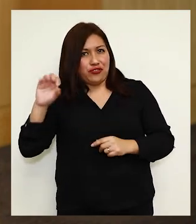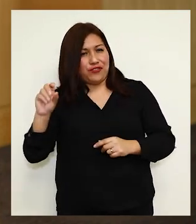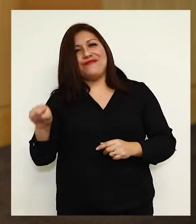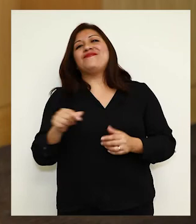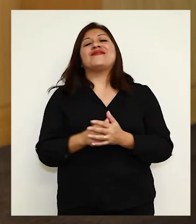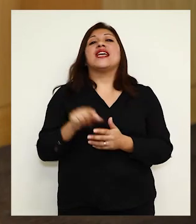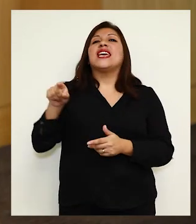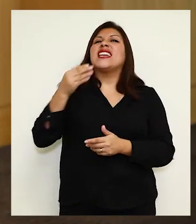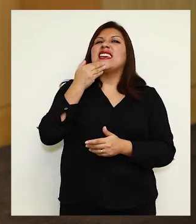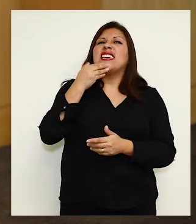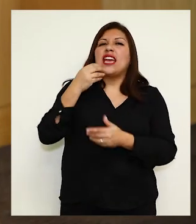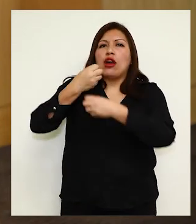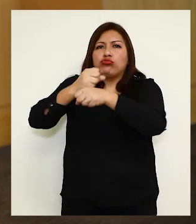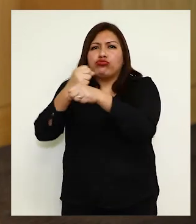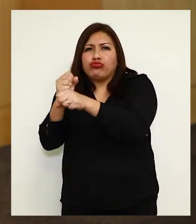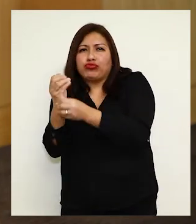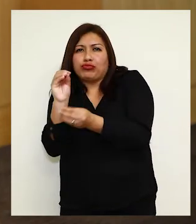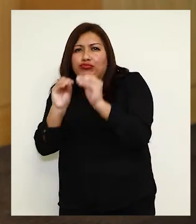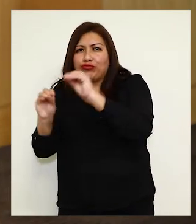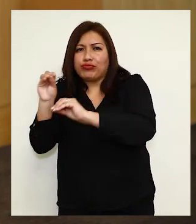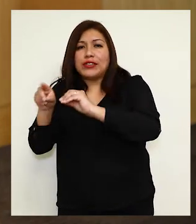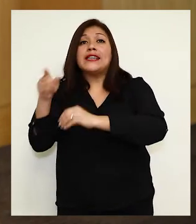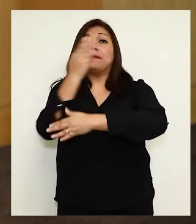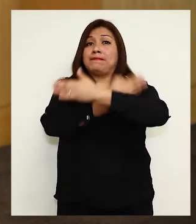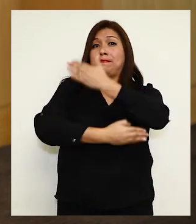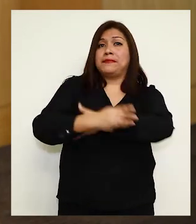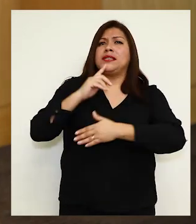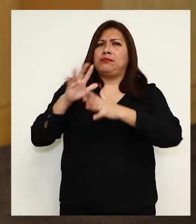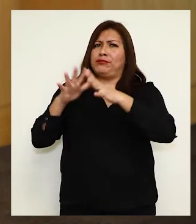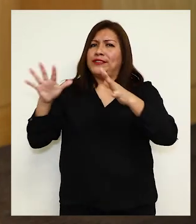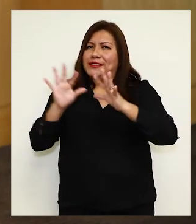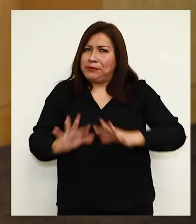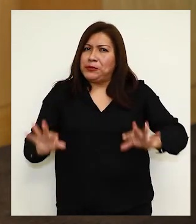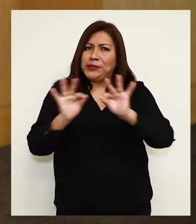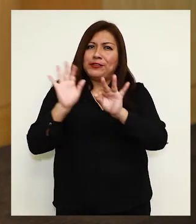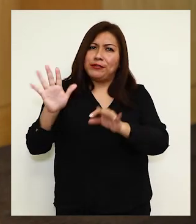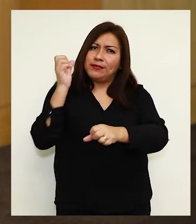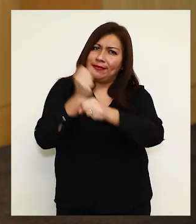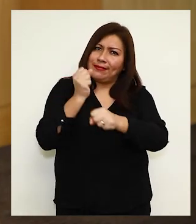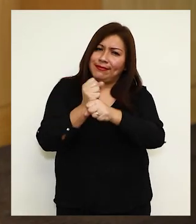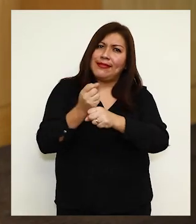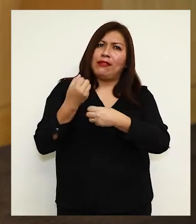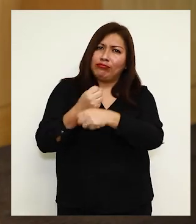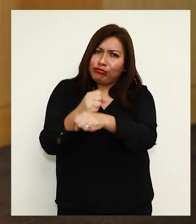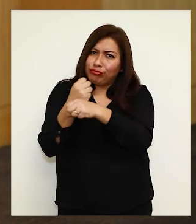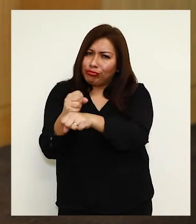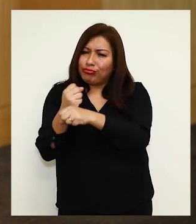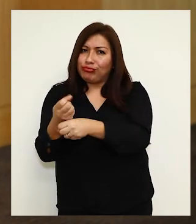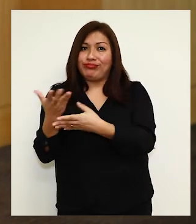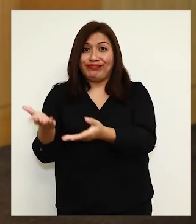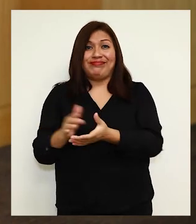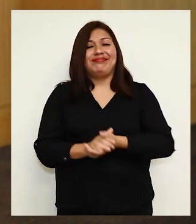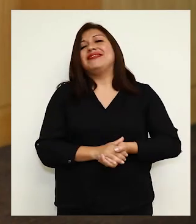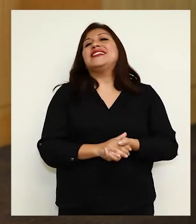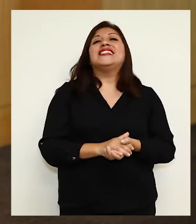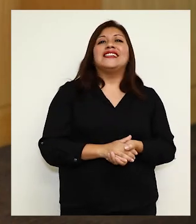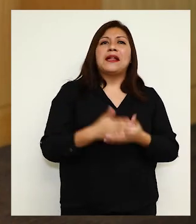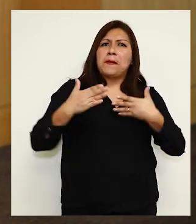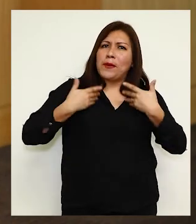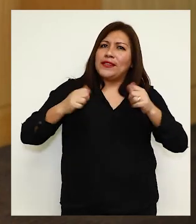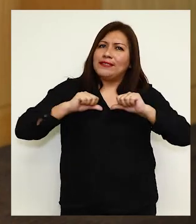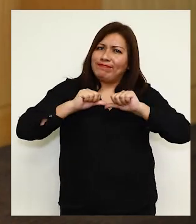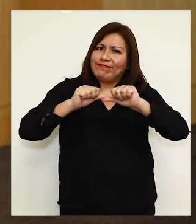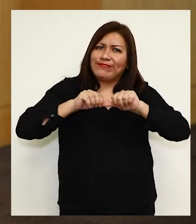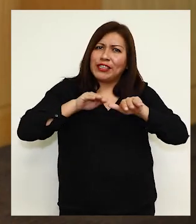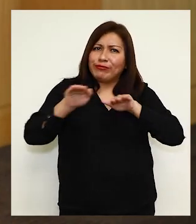Puente, es un artesano con discapacidad. Es muy importante el trabajo que vienen realizando estas personas con discapacidad y sobre todo poderlo